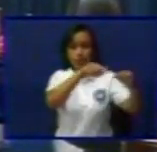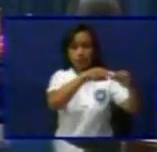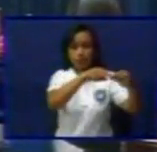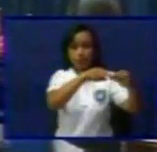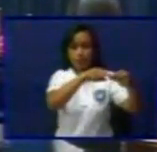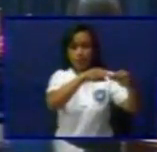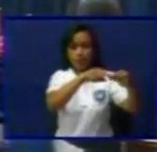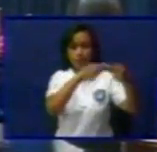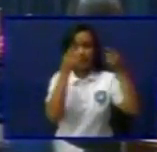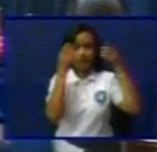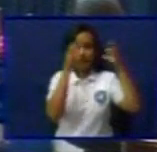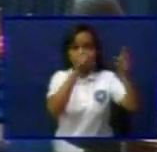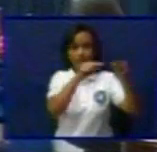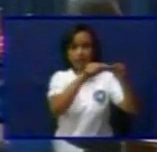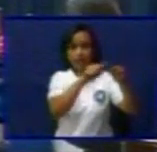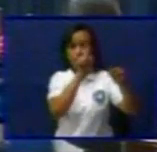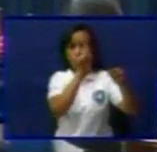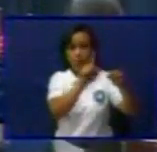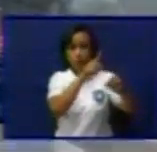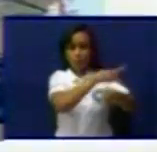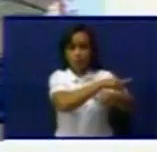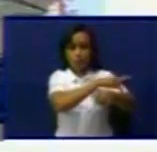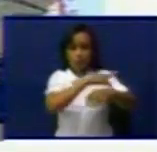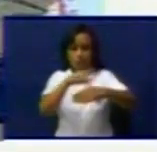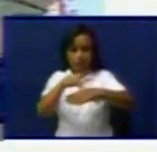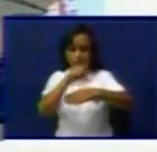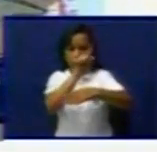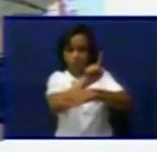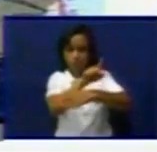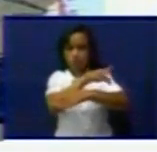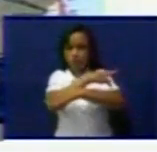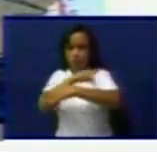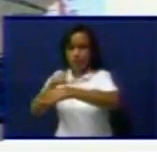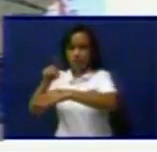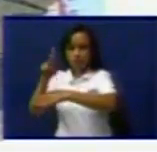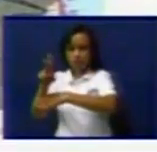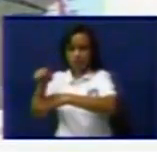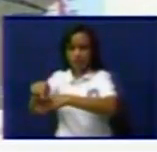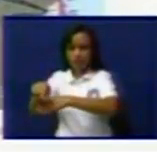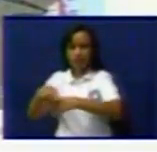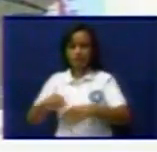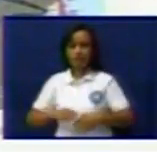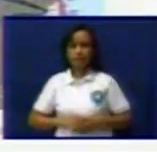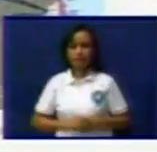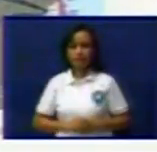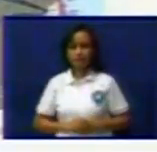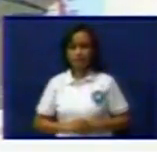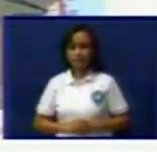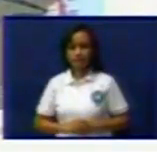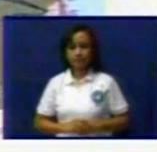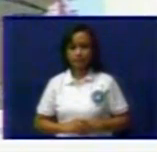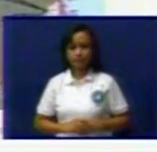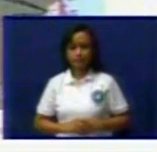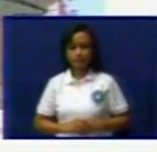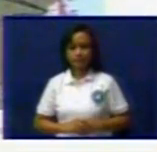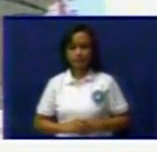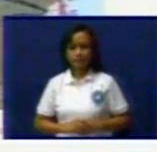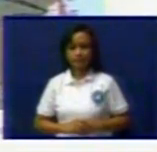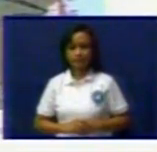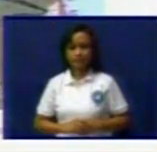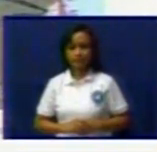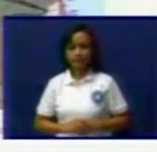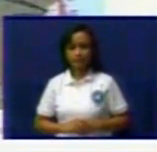Águila al lado de Caribe. Estos